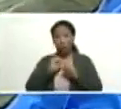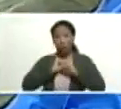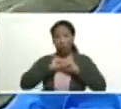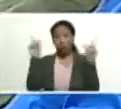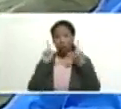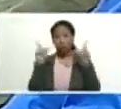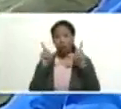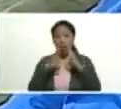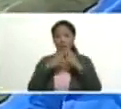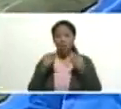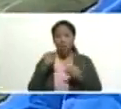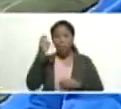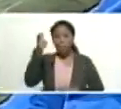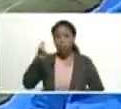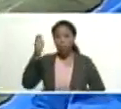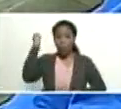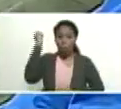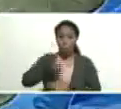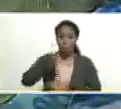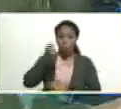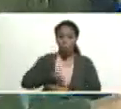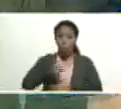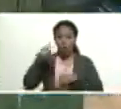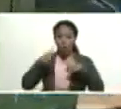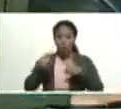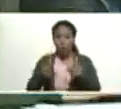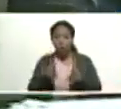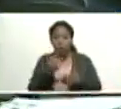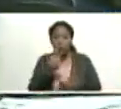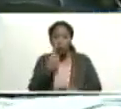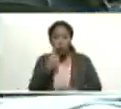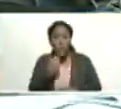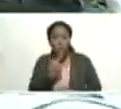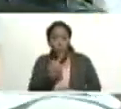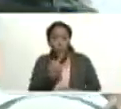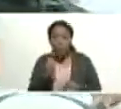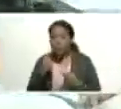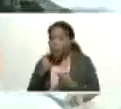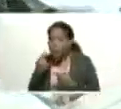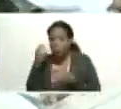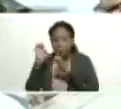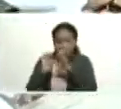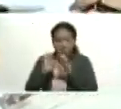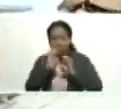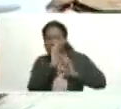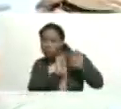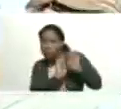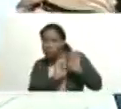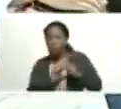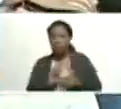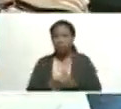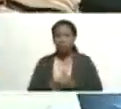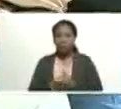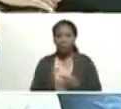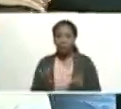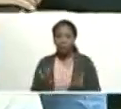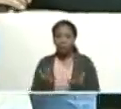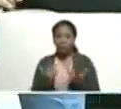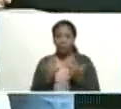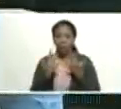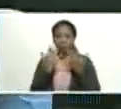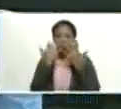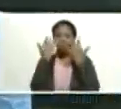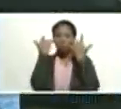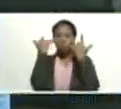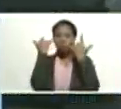los jueces. Porque el aroma, cuando llegaba el lote, se rebasaba sobre el resto de los